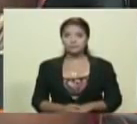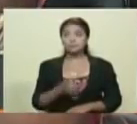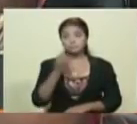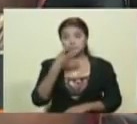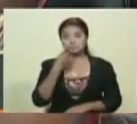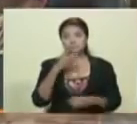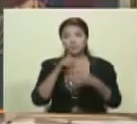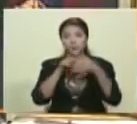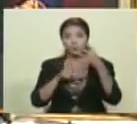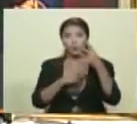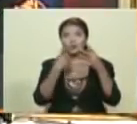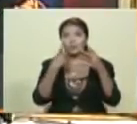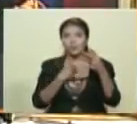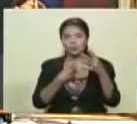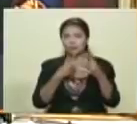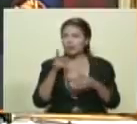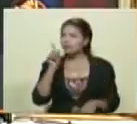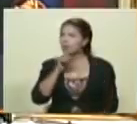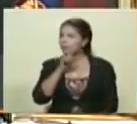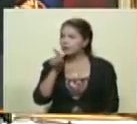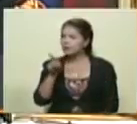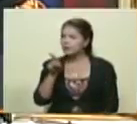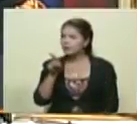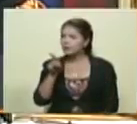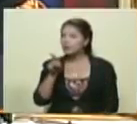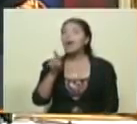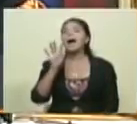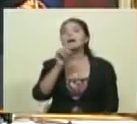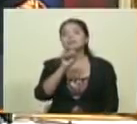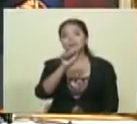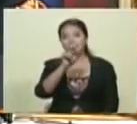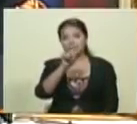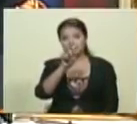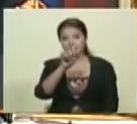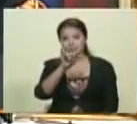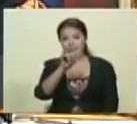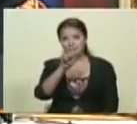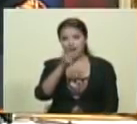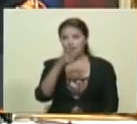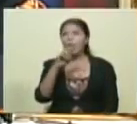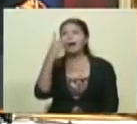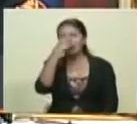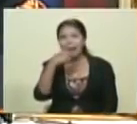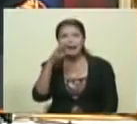cuatro preguntas. Miguel, ¿no? Santiago. Santiago. Te das cara de Miguel.